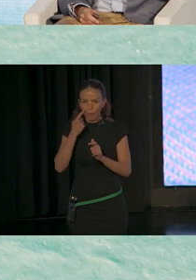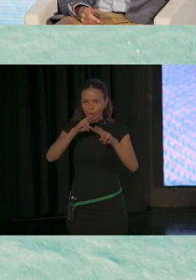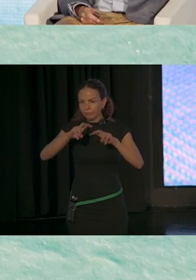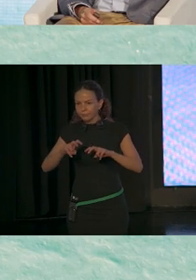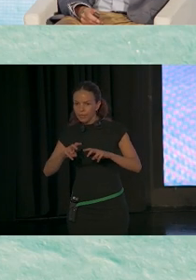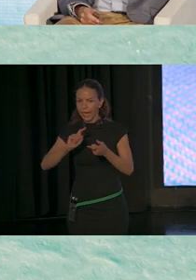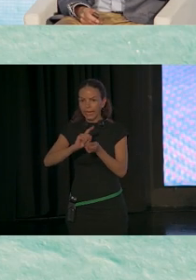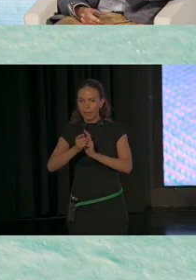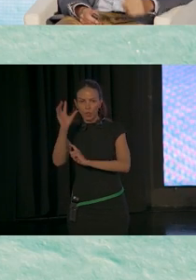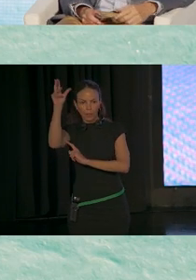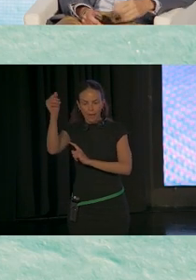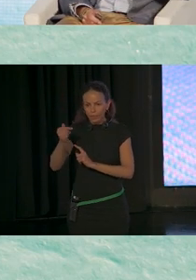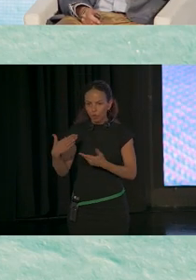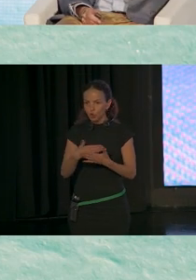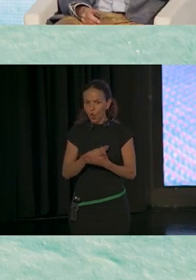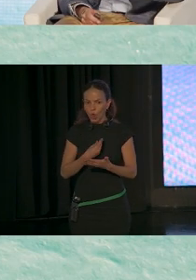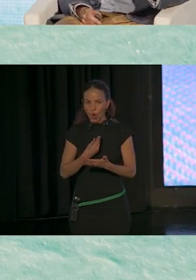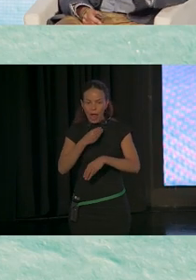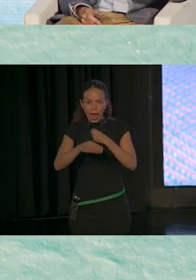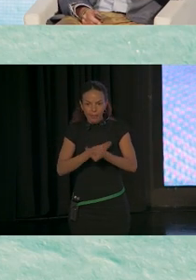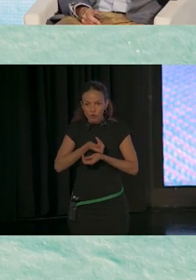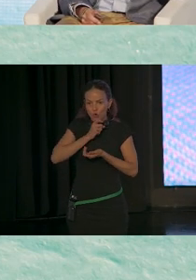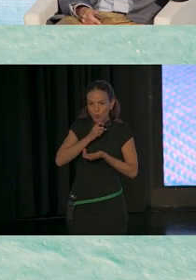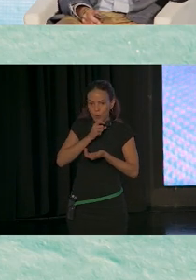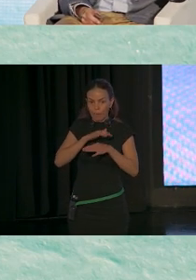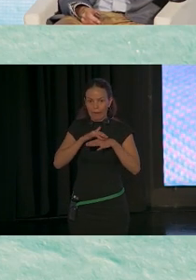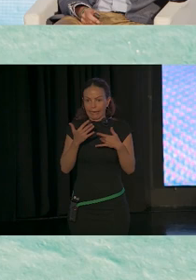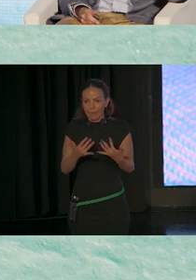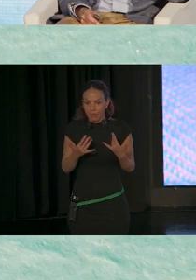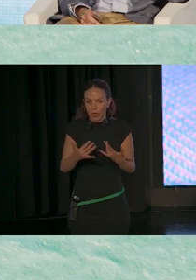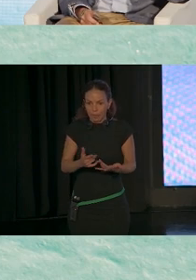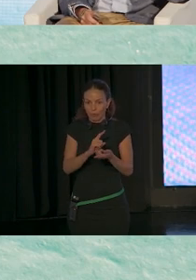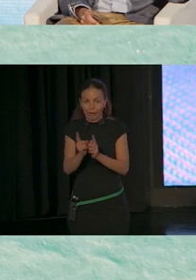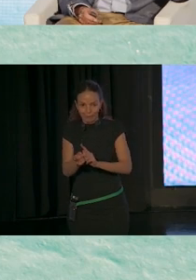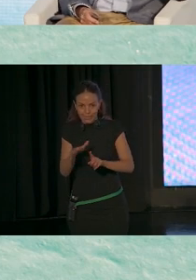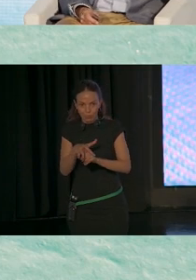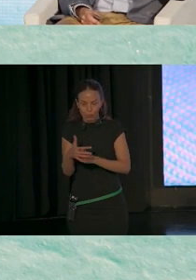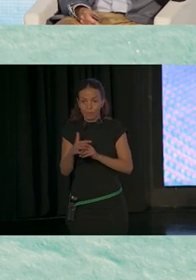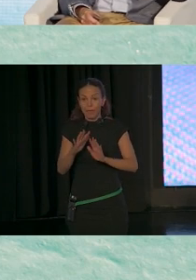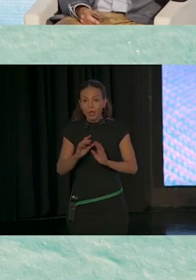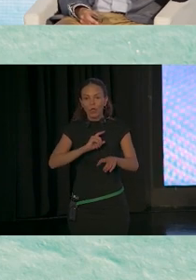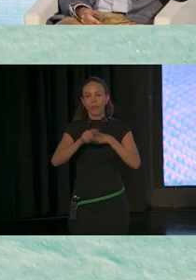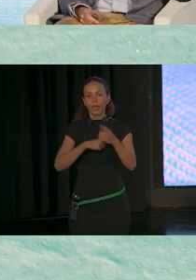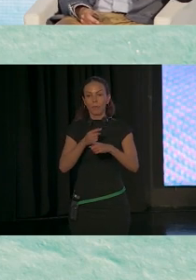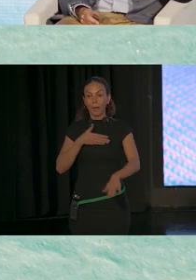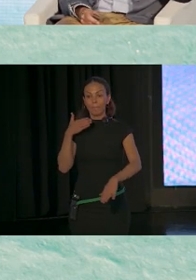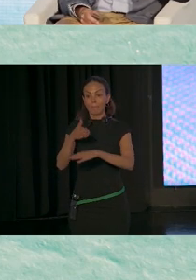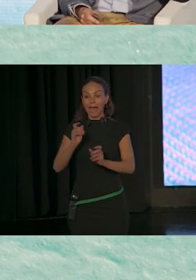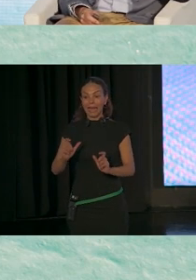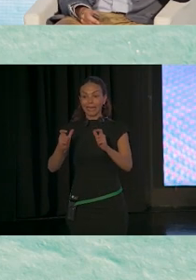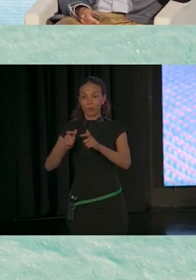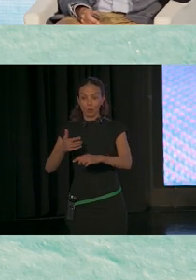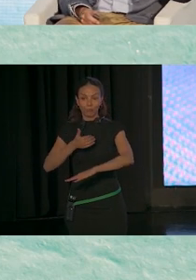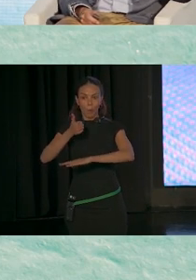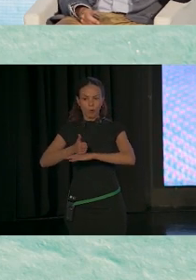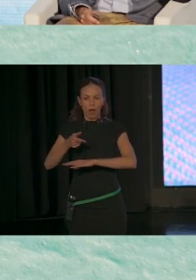y todo lo que hay que hacer para que inmediatamente esto cambie. Pero luego van a la plenaria y allí hay de